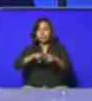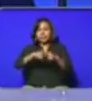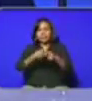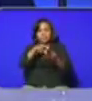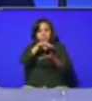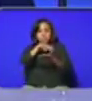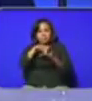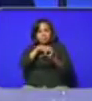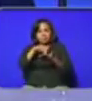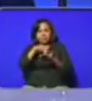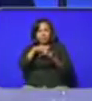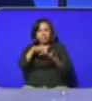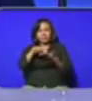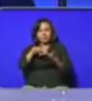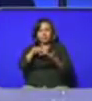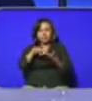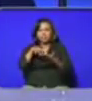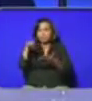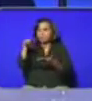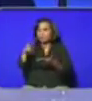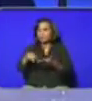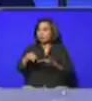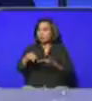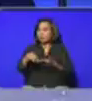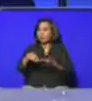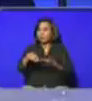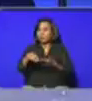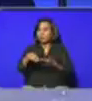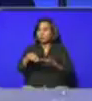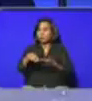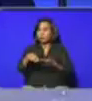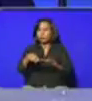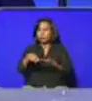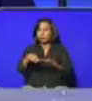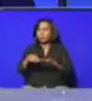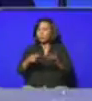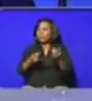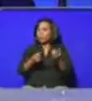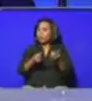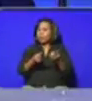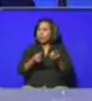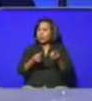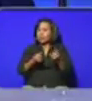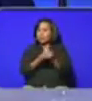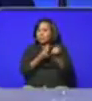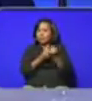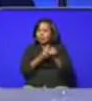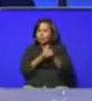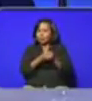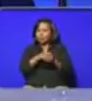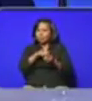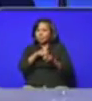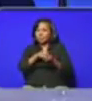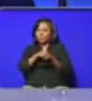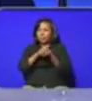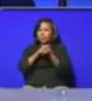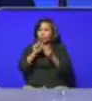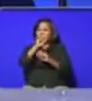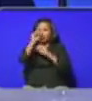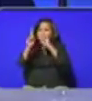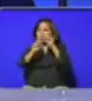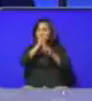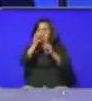Este. Esto está fundamentado, ministro, en un estudio que usted mismo menciona que se hizo, en el que participó la empresa privada.